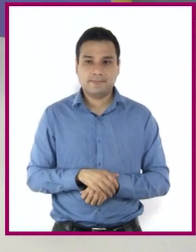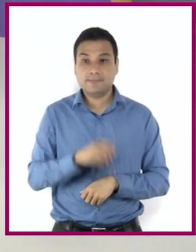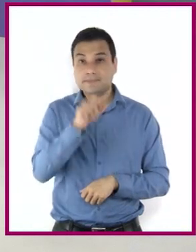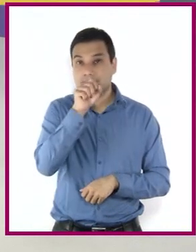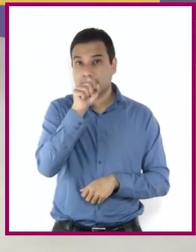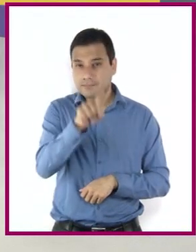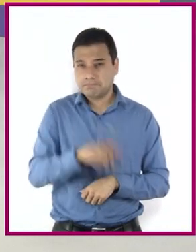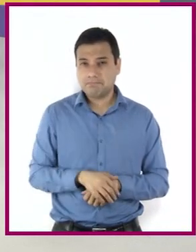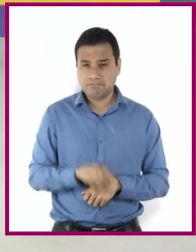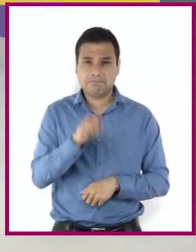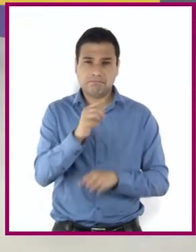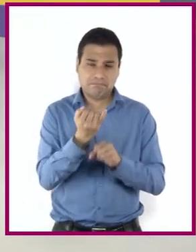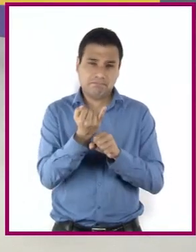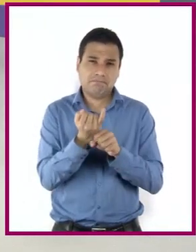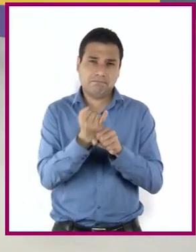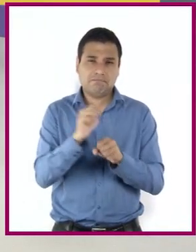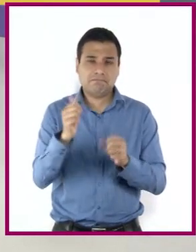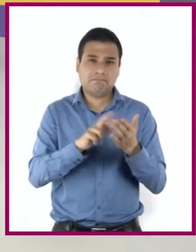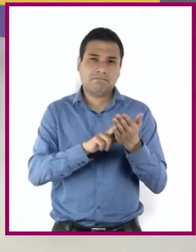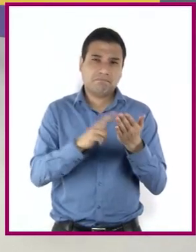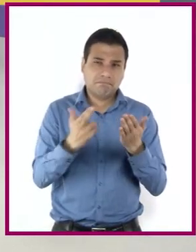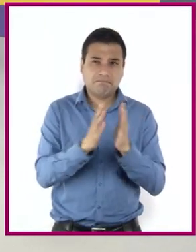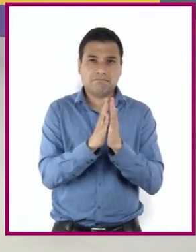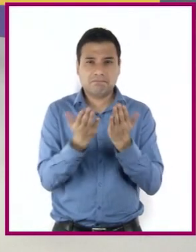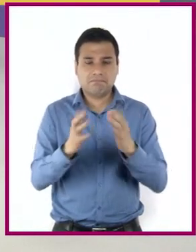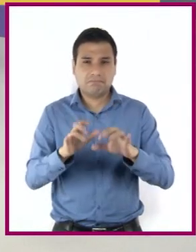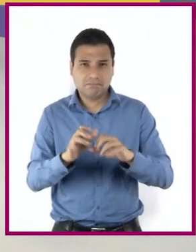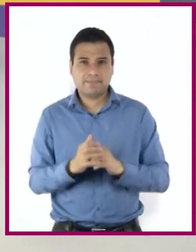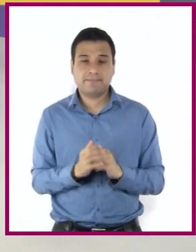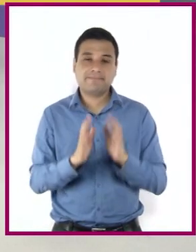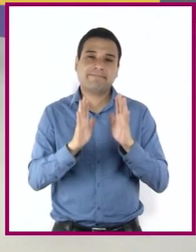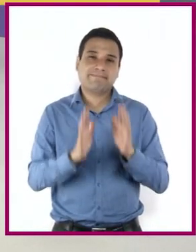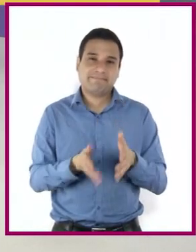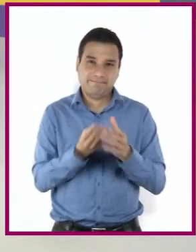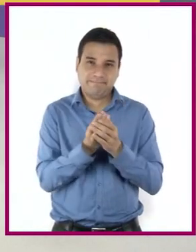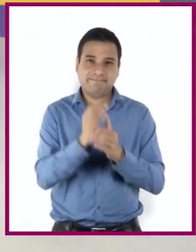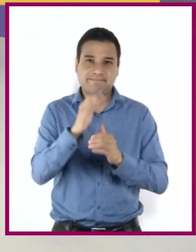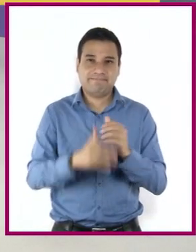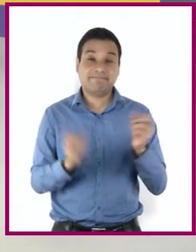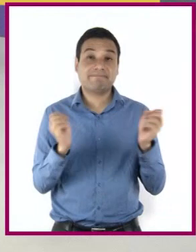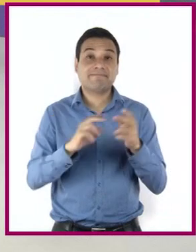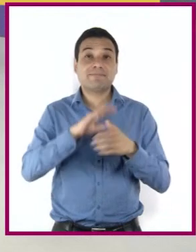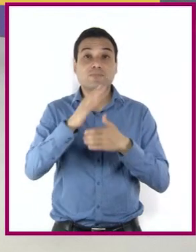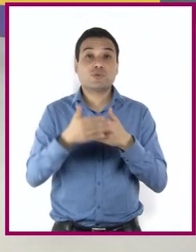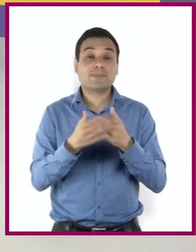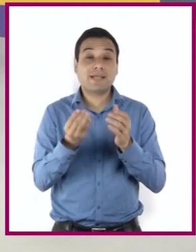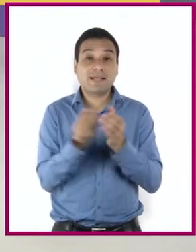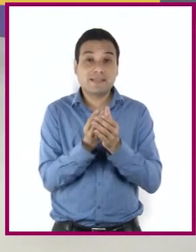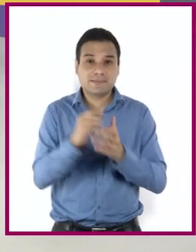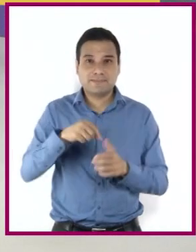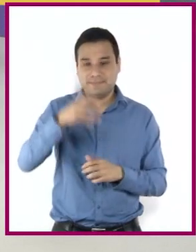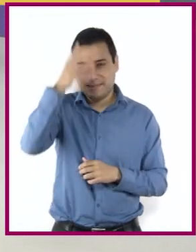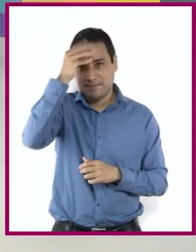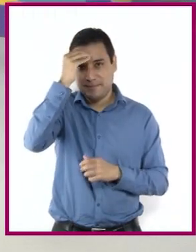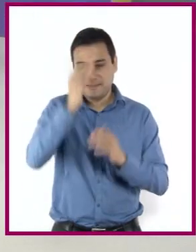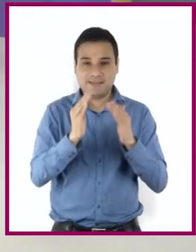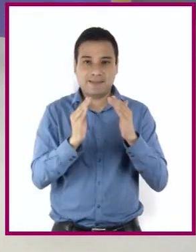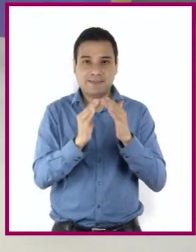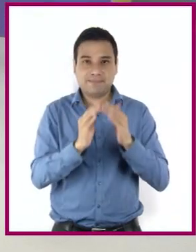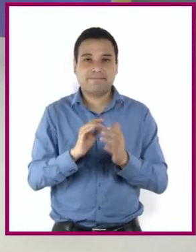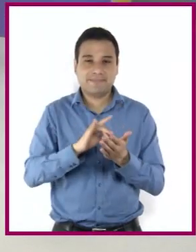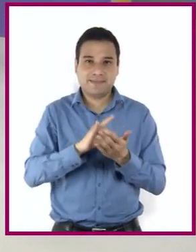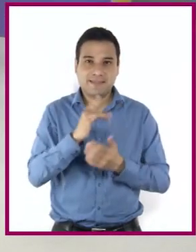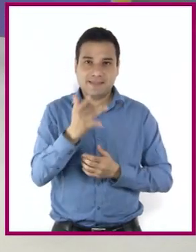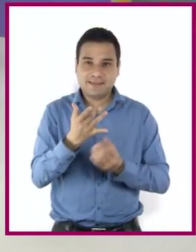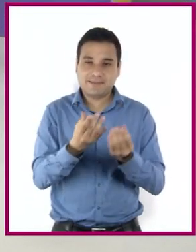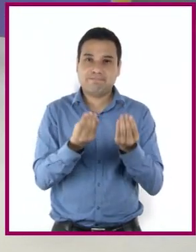posible, buscar información adicional. Ahora sí, finalizamos. Nos vemos la próxima sesión aquí en Aprende en Casa. Muchas